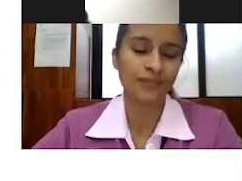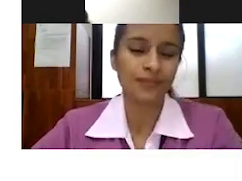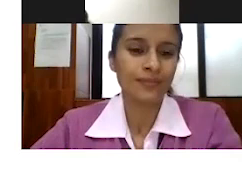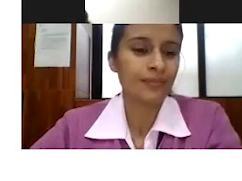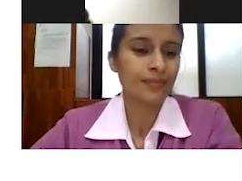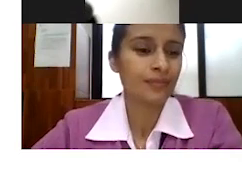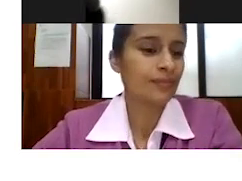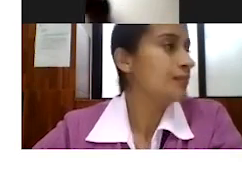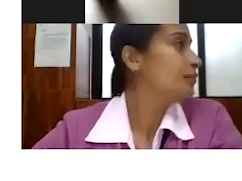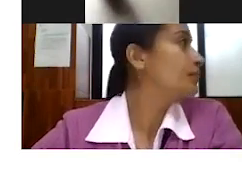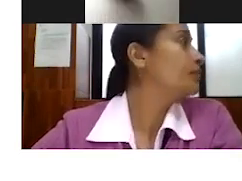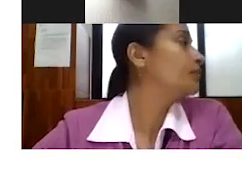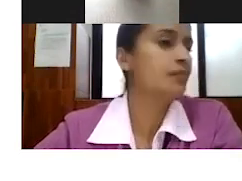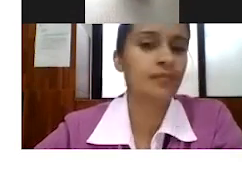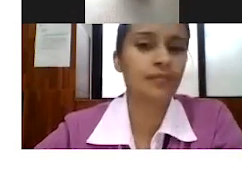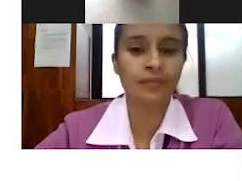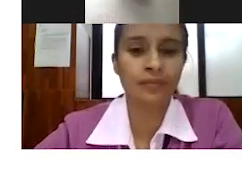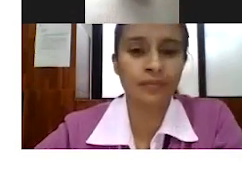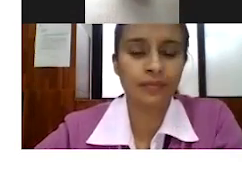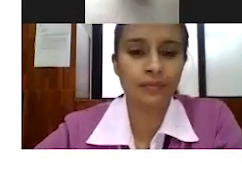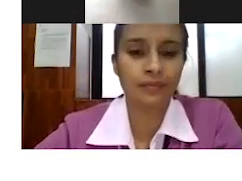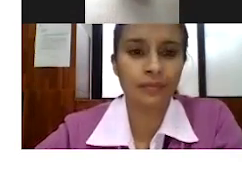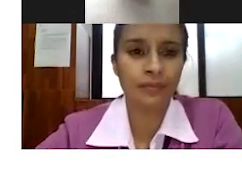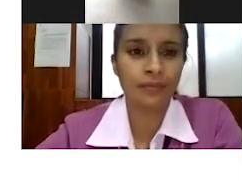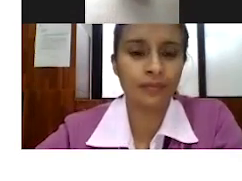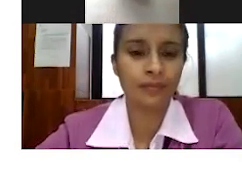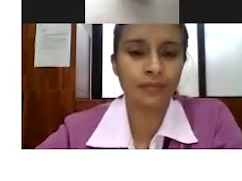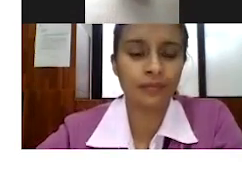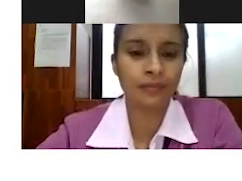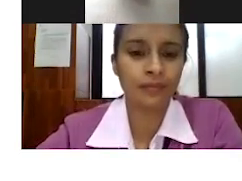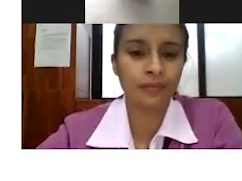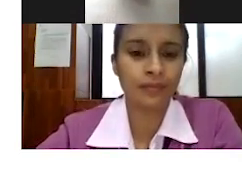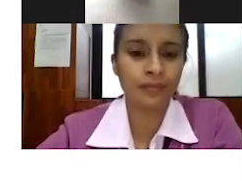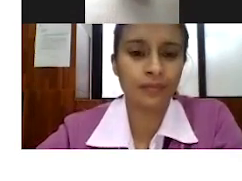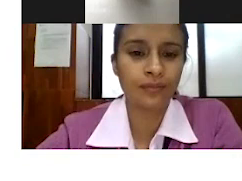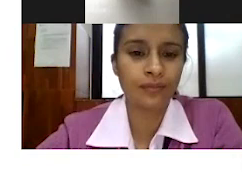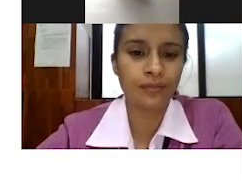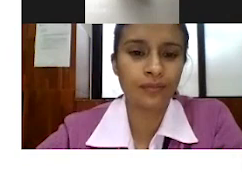¿Se bajarían las pompis hacia los pies para que no se ejerza esa fuerza?